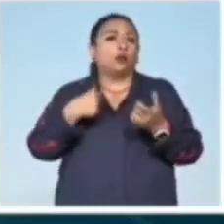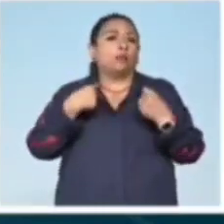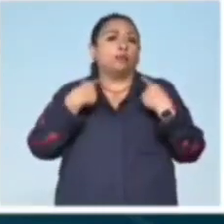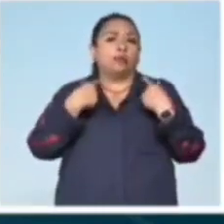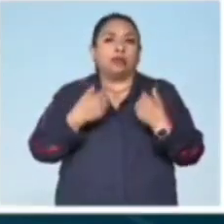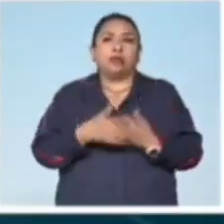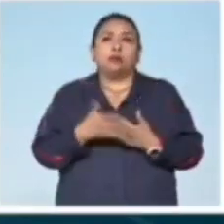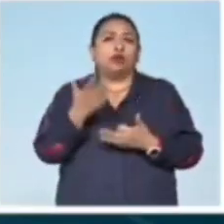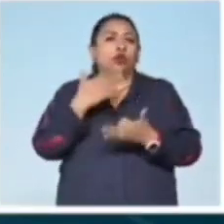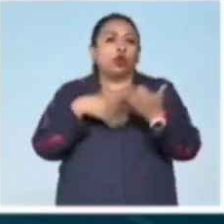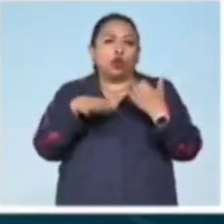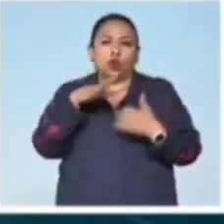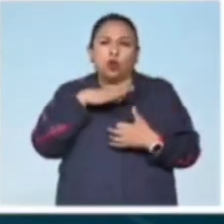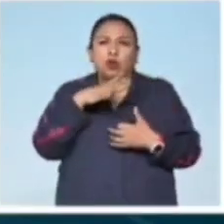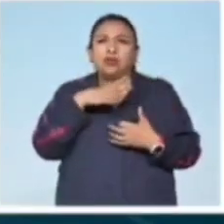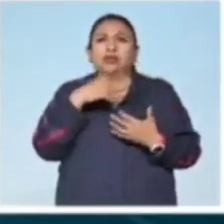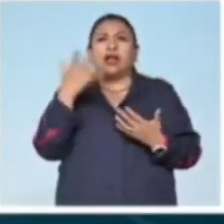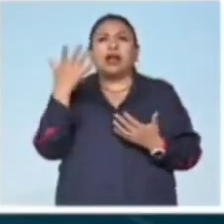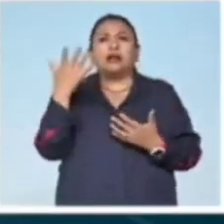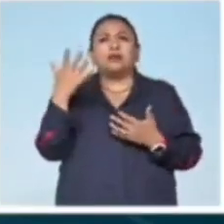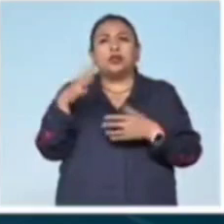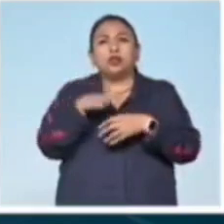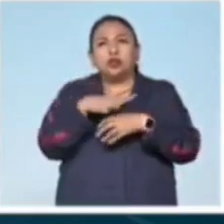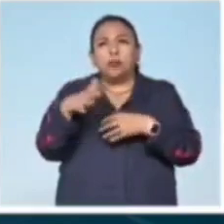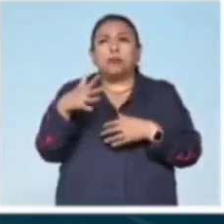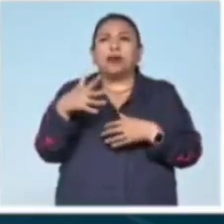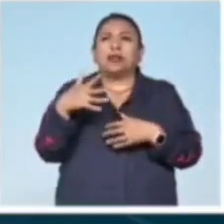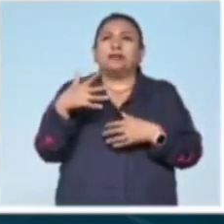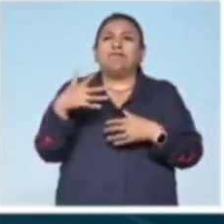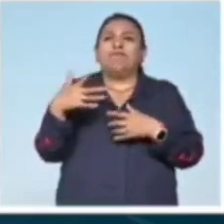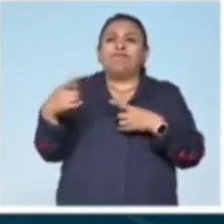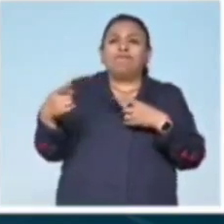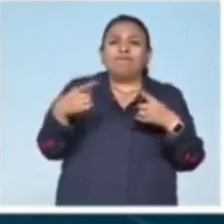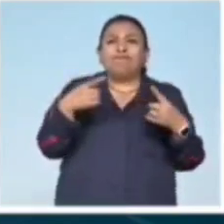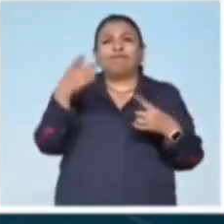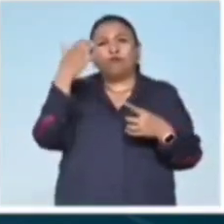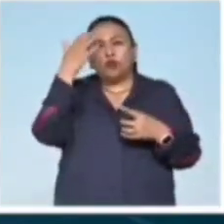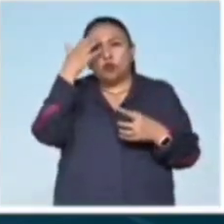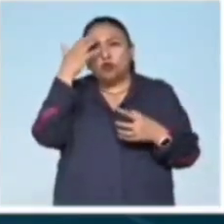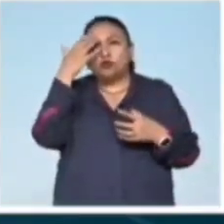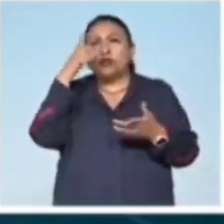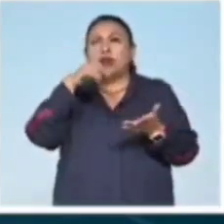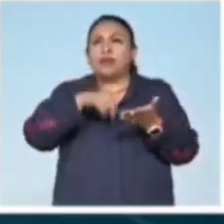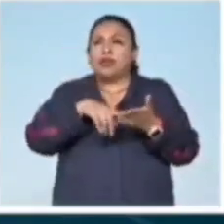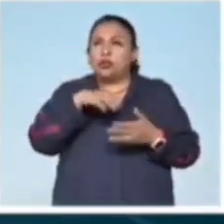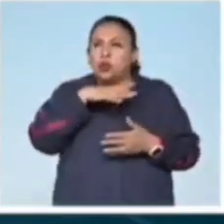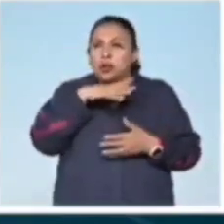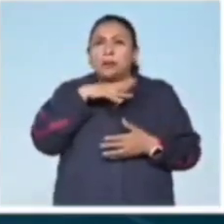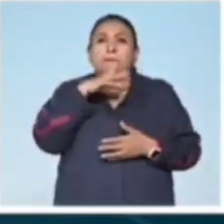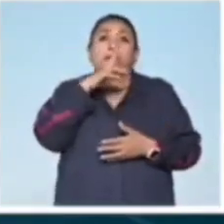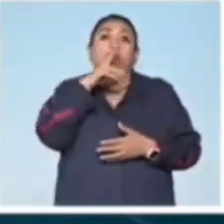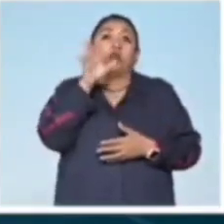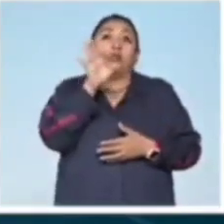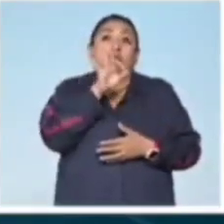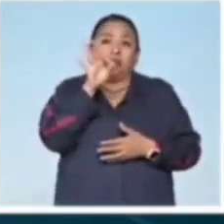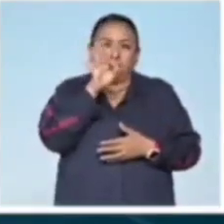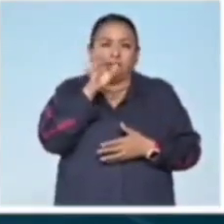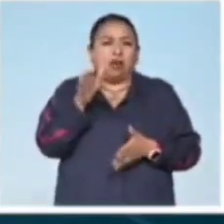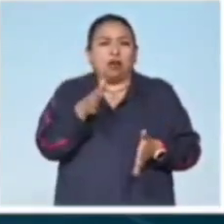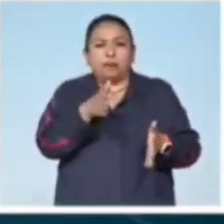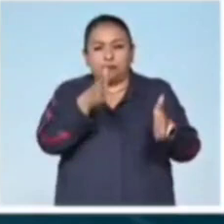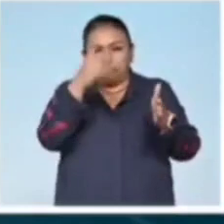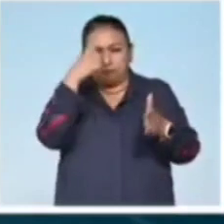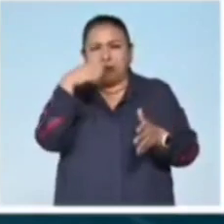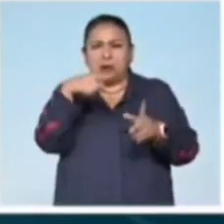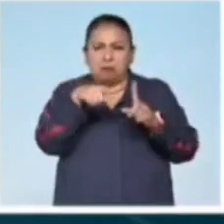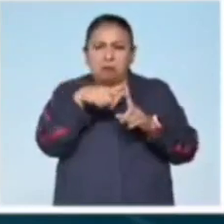mismo. Todos tenemos una sombra y luchamos por conocerla y contenerla y, en el mejor de los casos, encaminarla